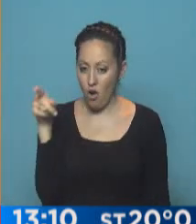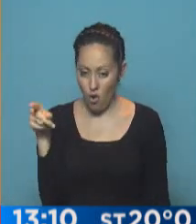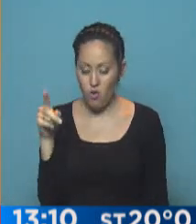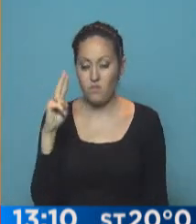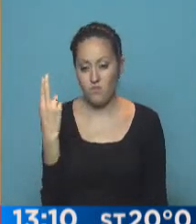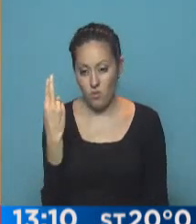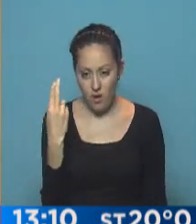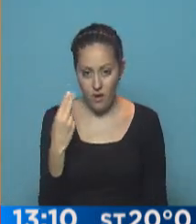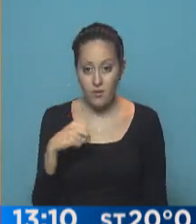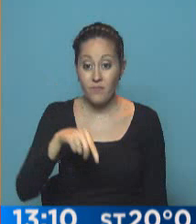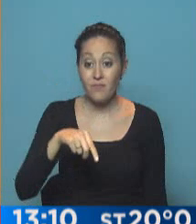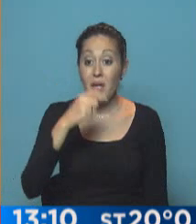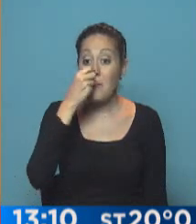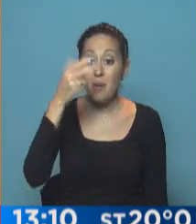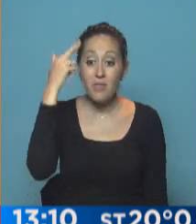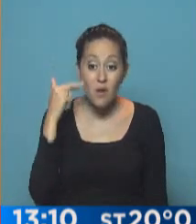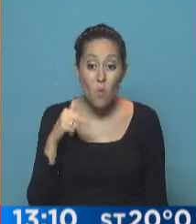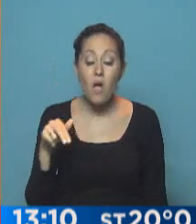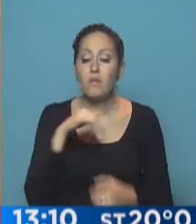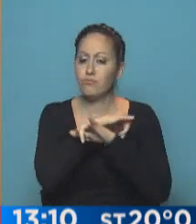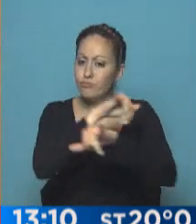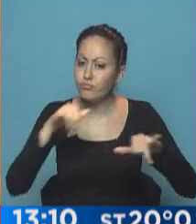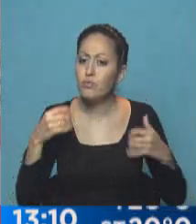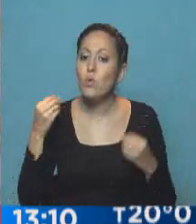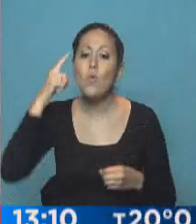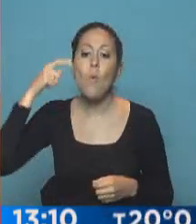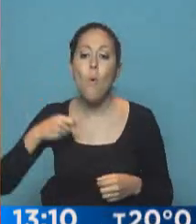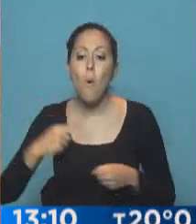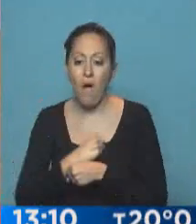11. Recordemos que este 29 además se va a conocer la sentencia en el juicio.